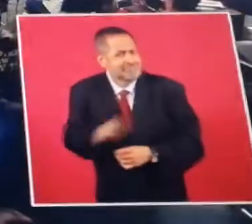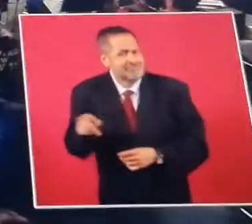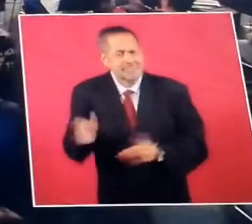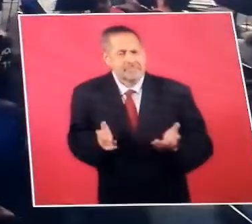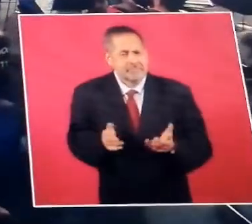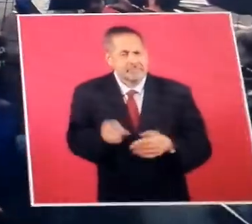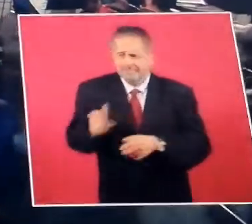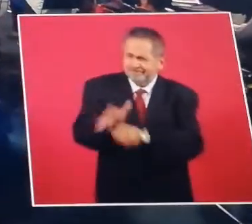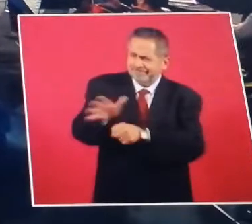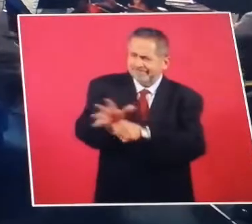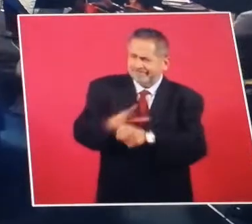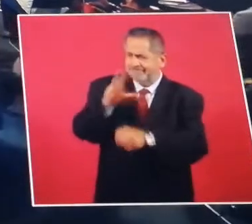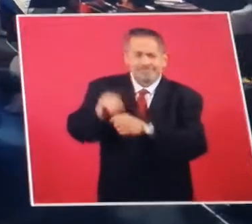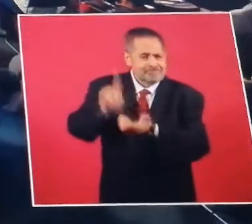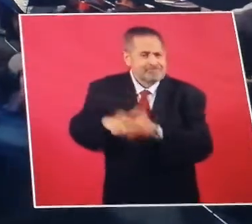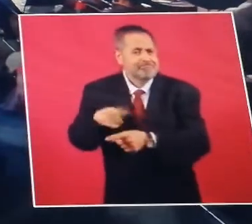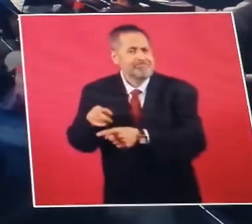y que tiene